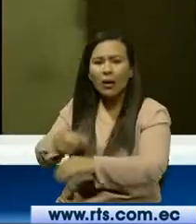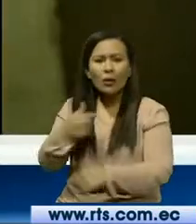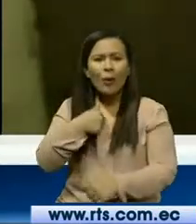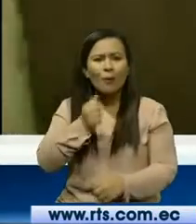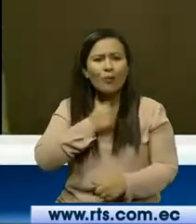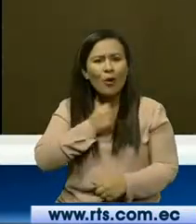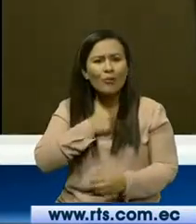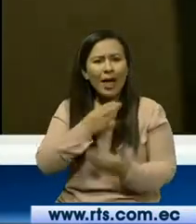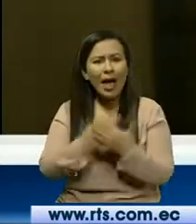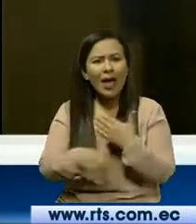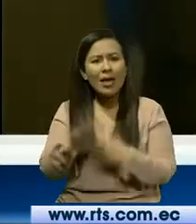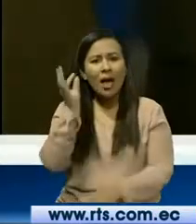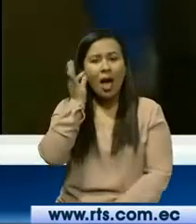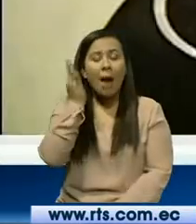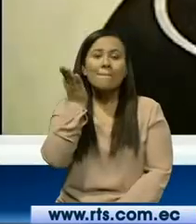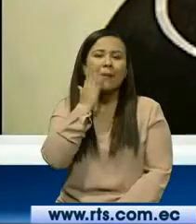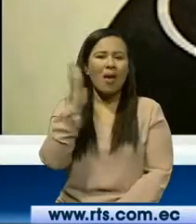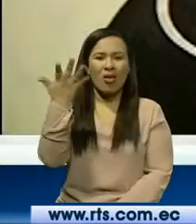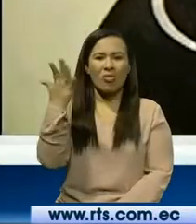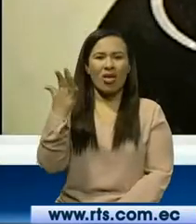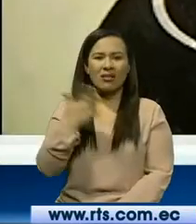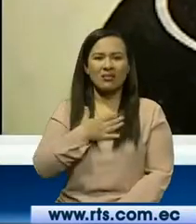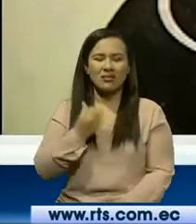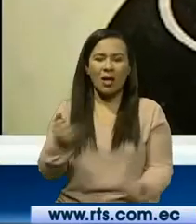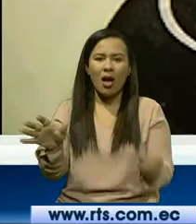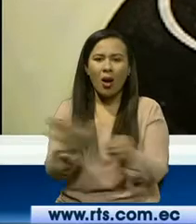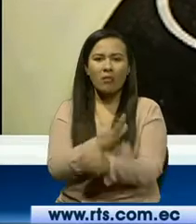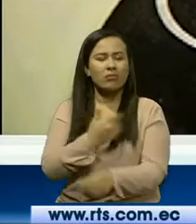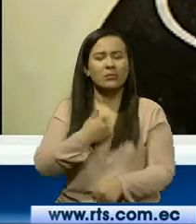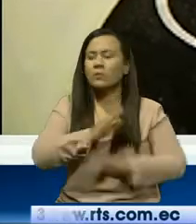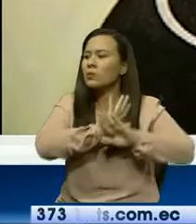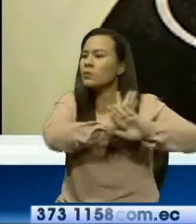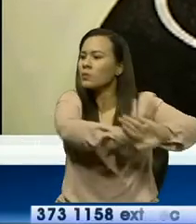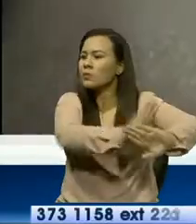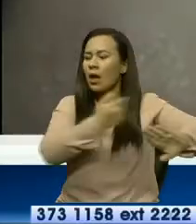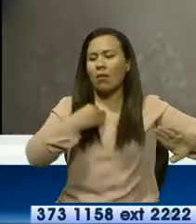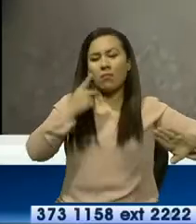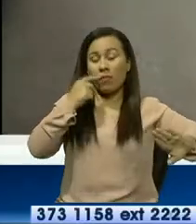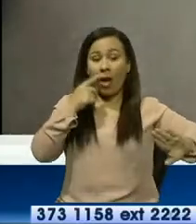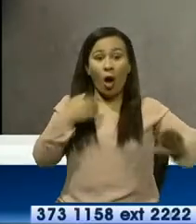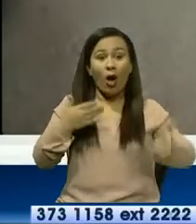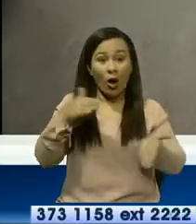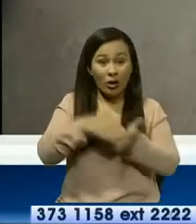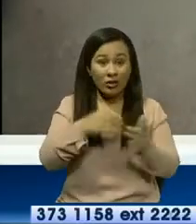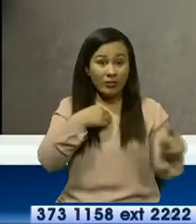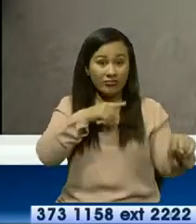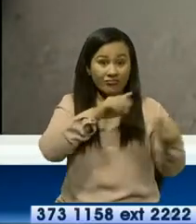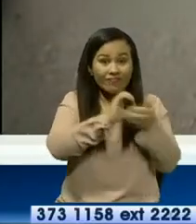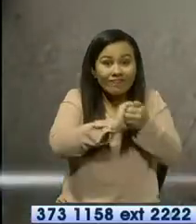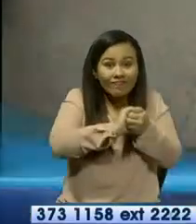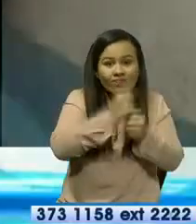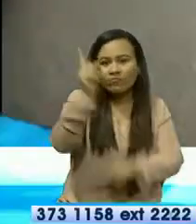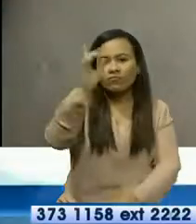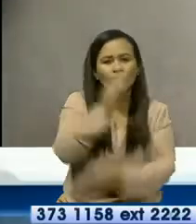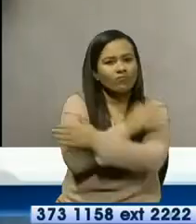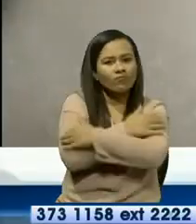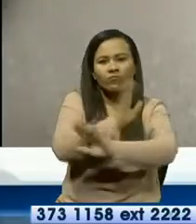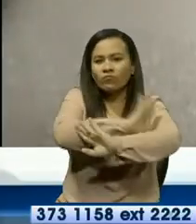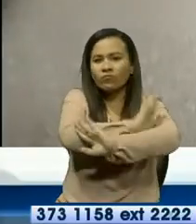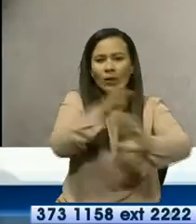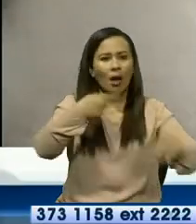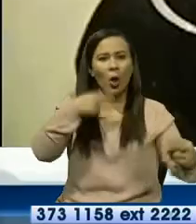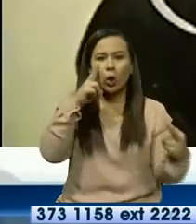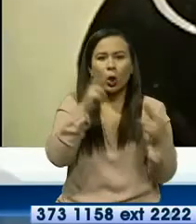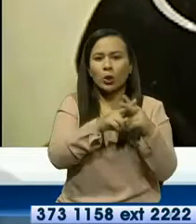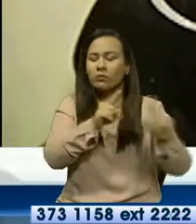Su progenitora no estaba en casa. Ya para mí ya murió mi papá. Ya para mí ya murió. Ya no lo reconozco como